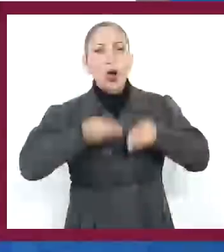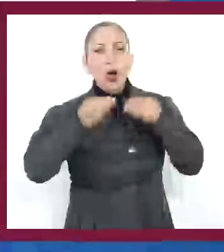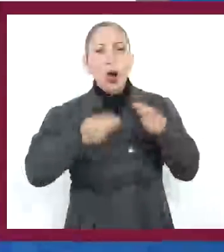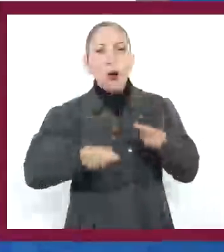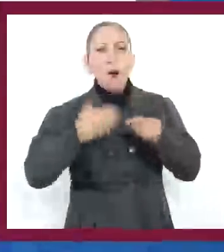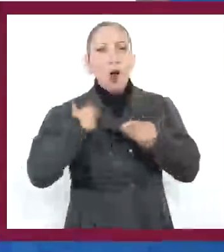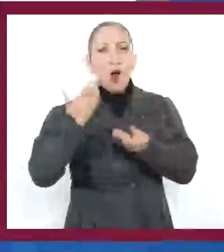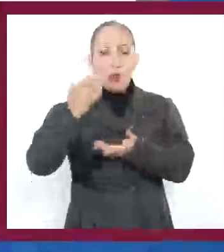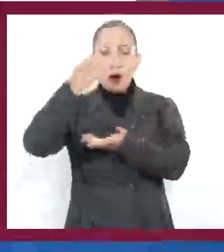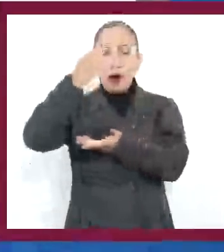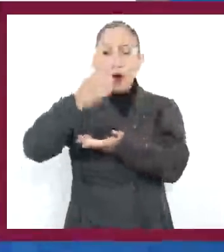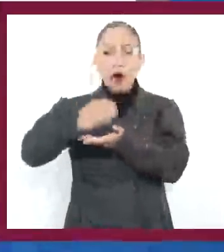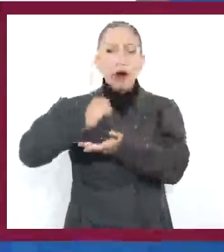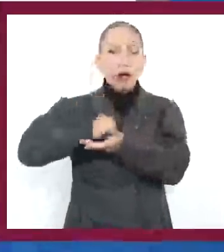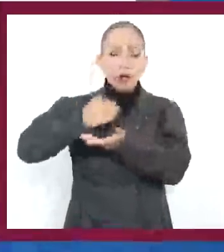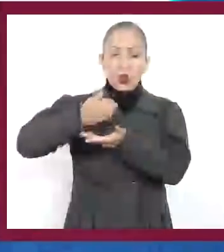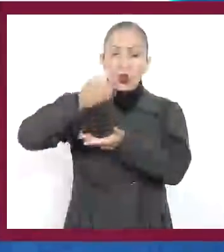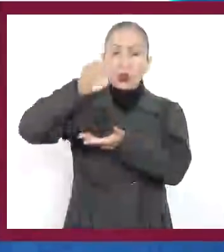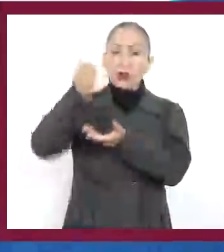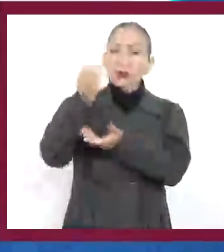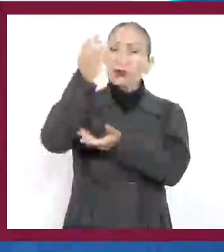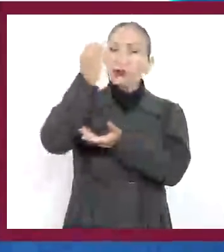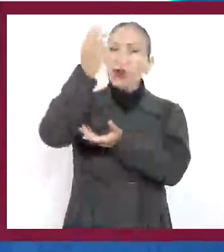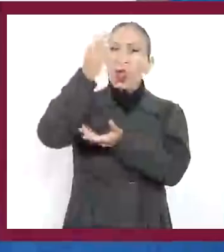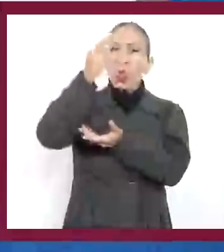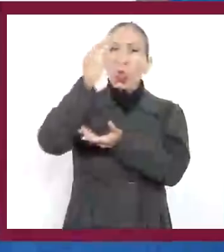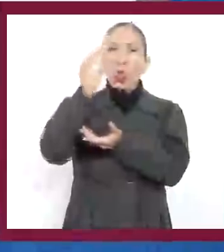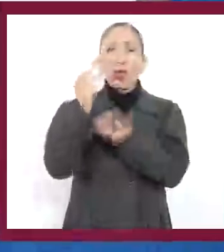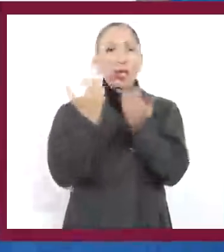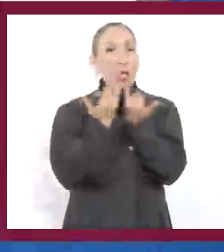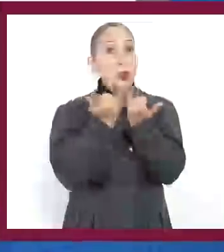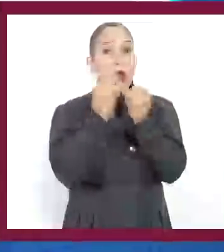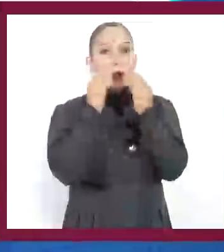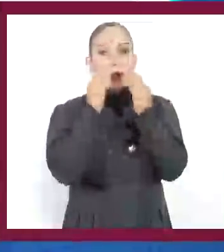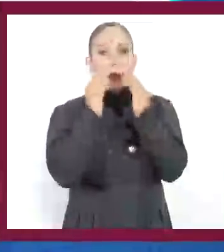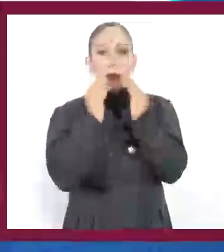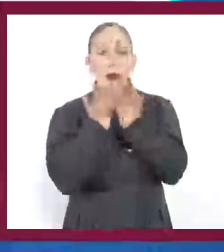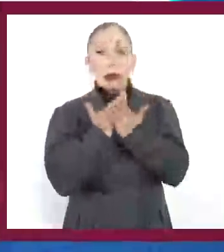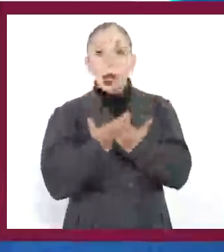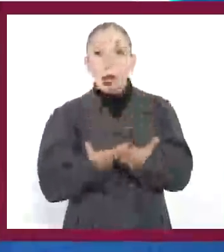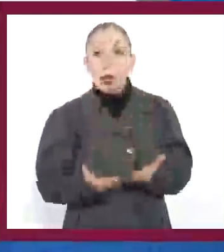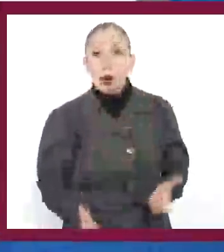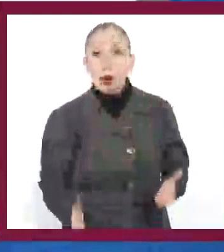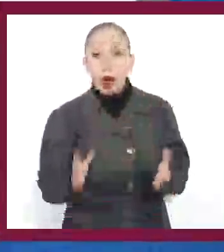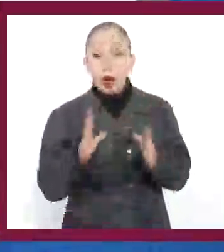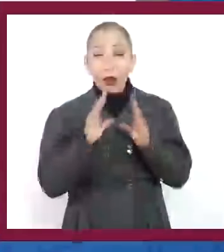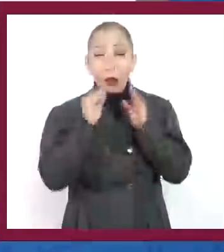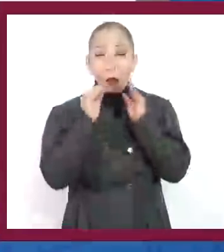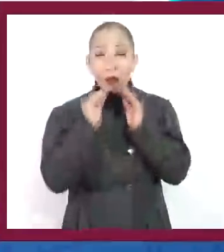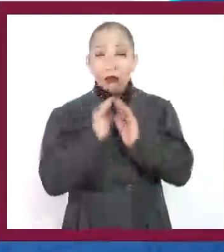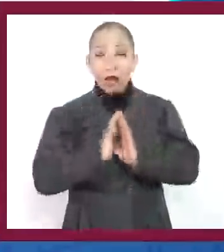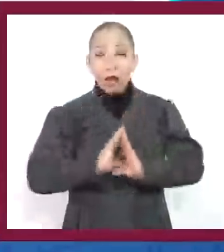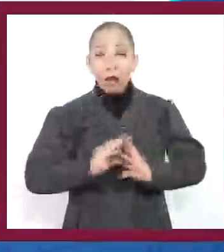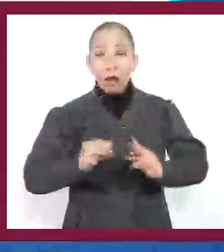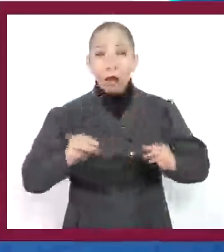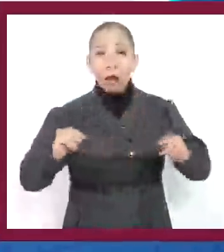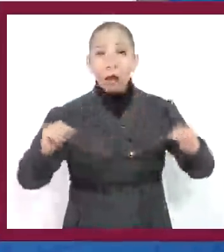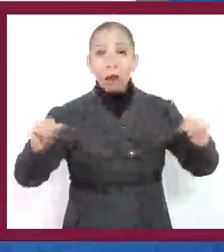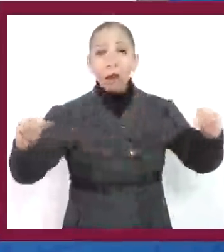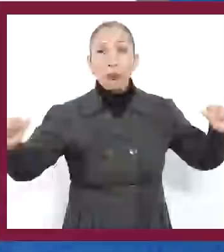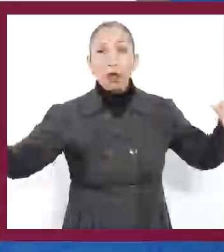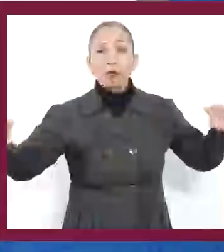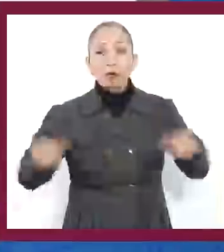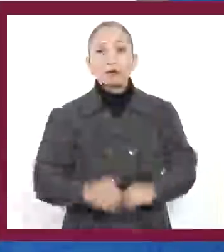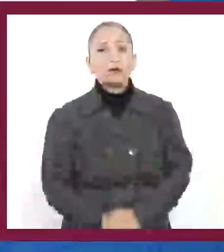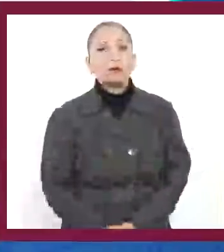de un cirio fantástico que ha ardido demasiado tiempo. Y ahora se apaga, y ahora se